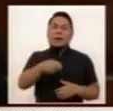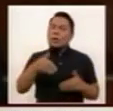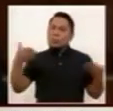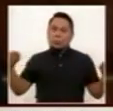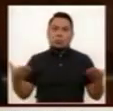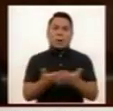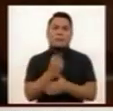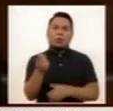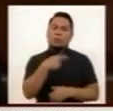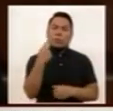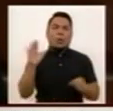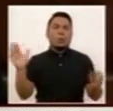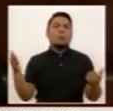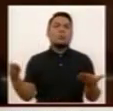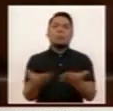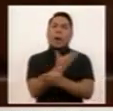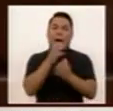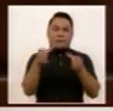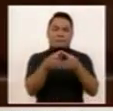nuevo,